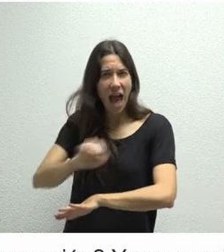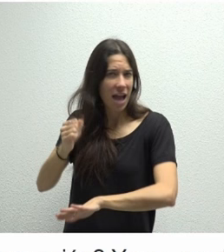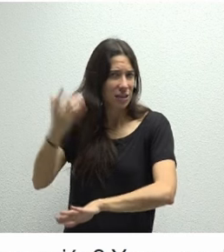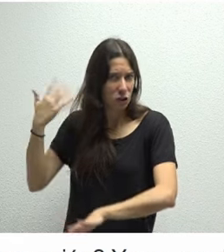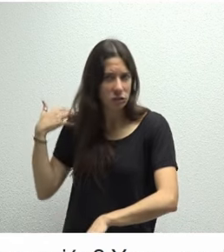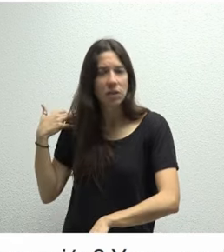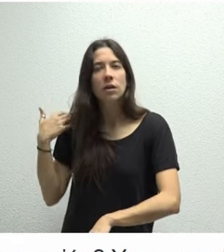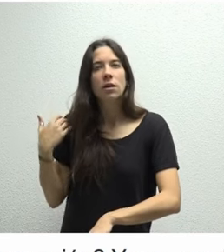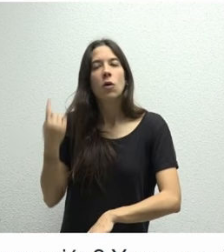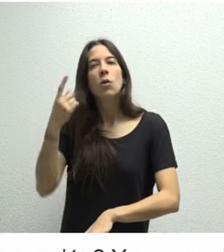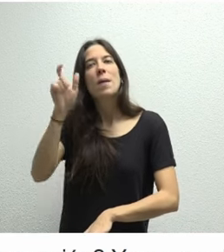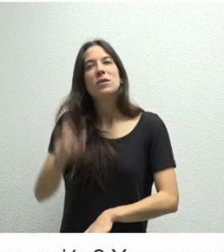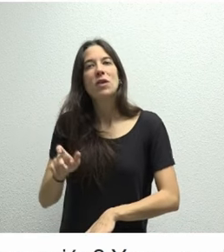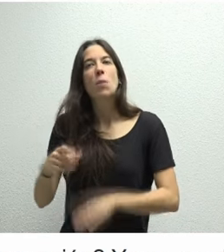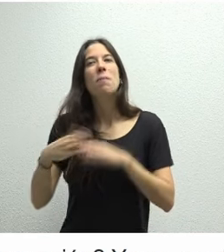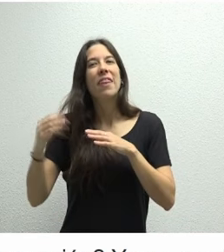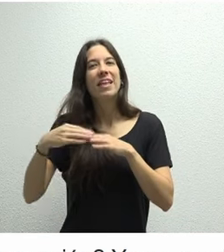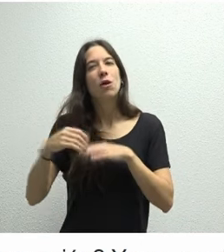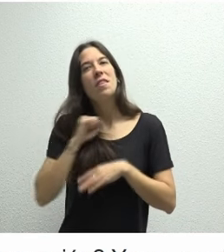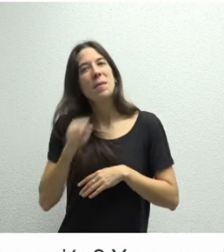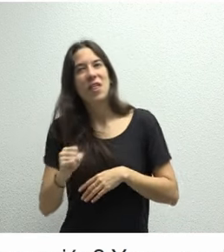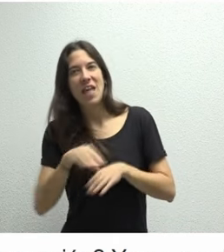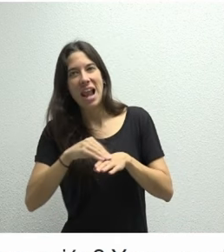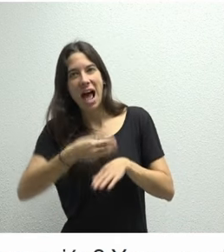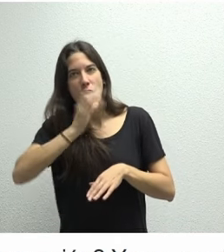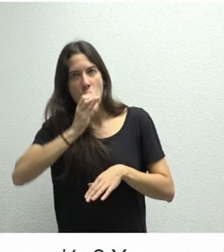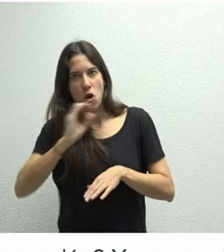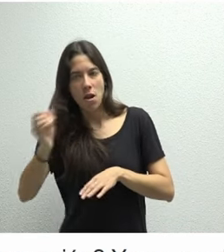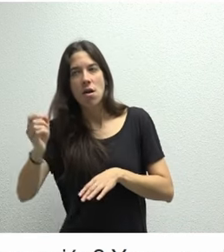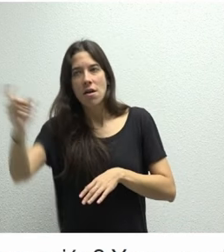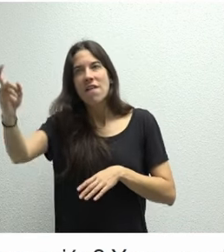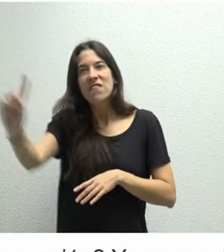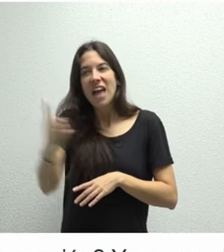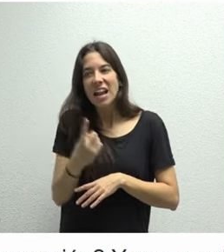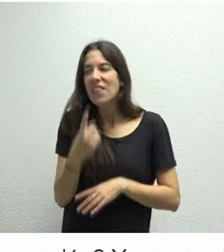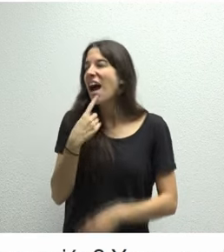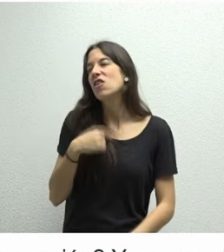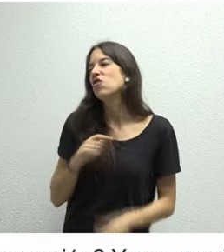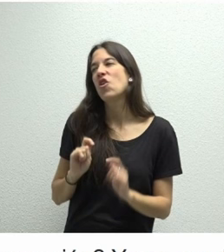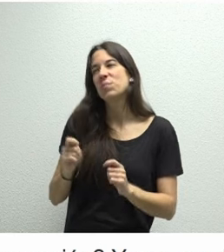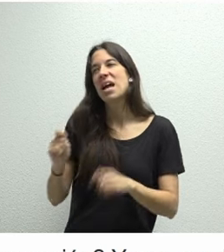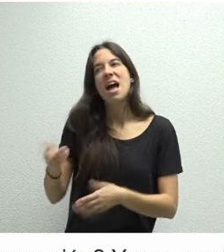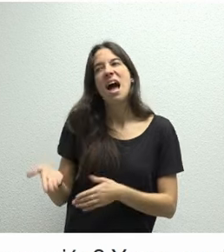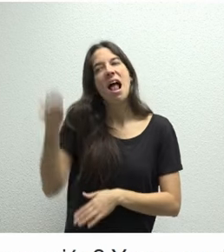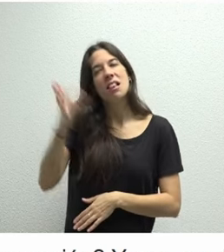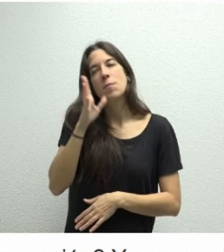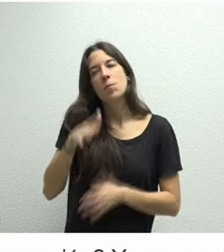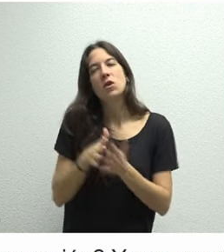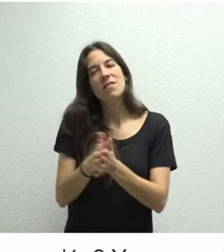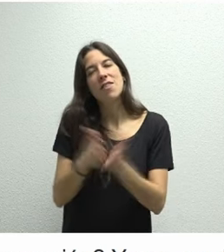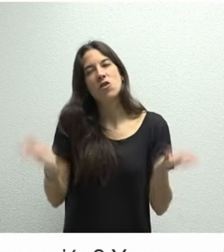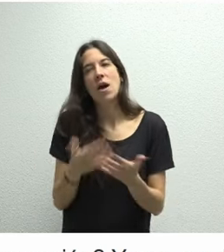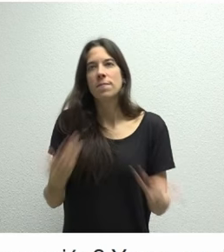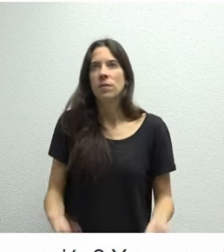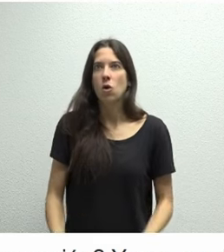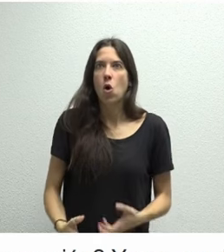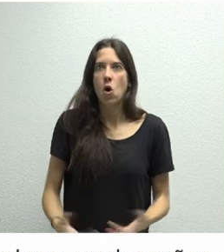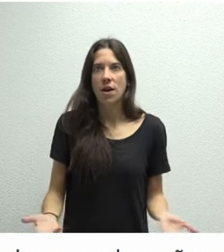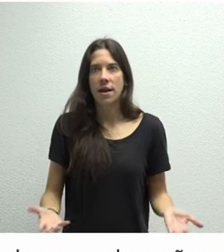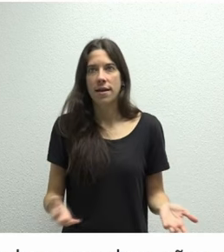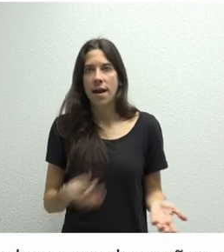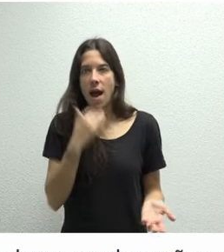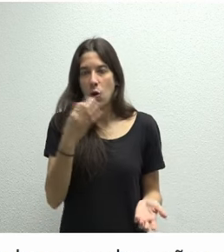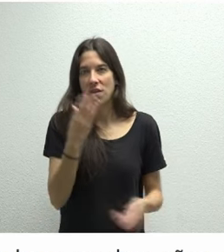dependencia alcohol Vale y decían no le doy el alta porque no está motivado algo habrá que hacer con la